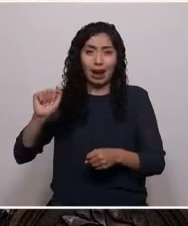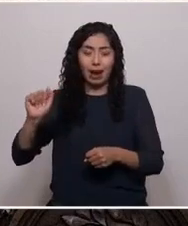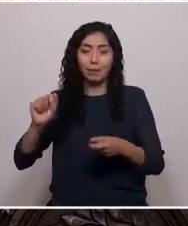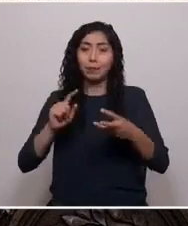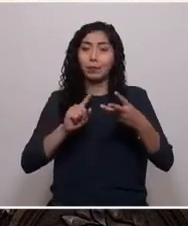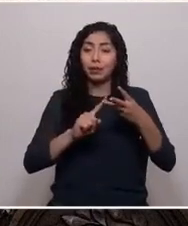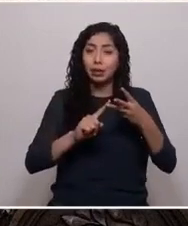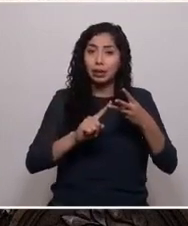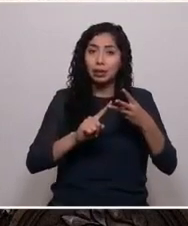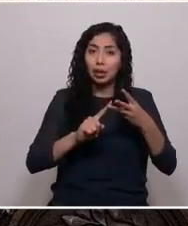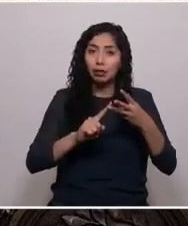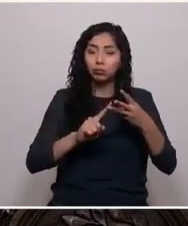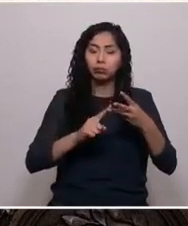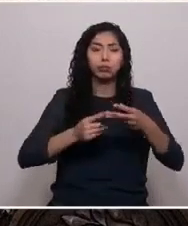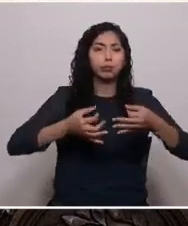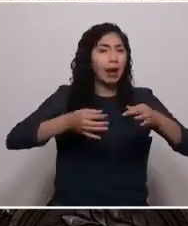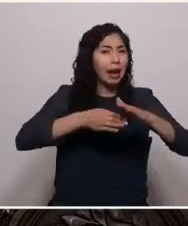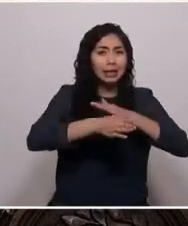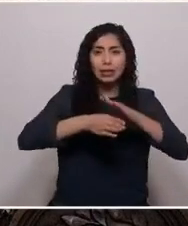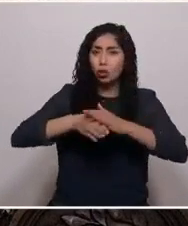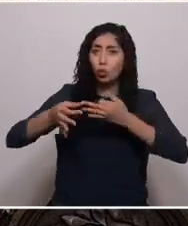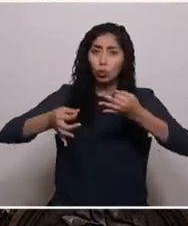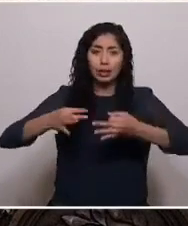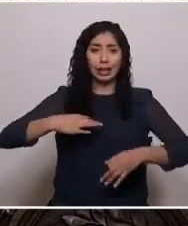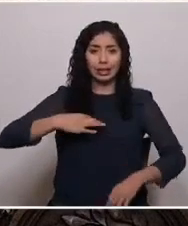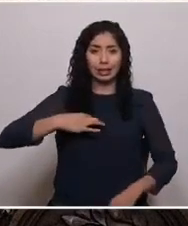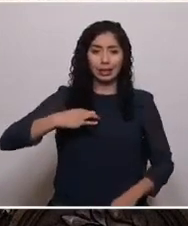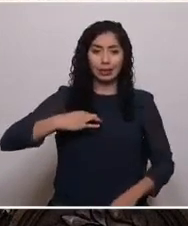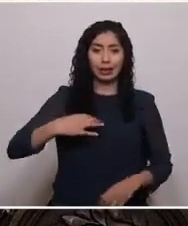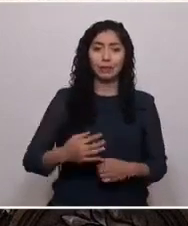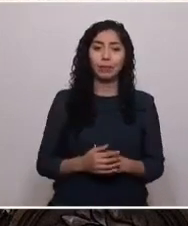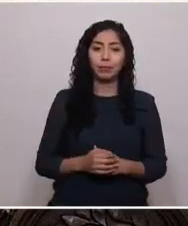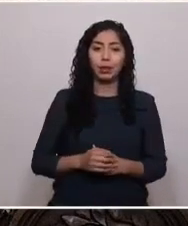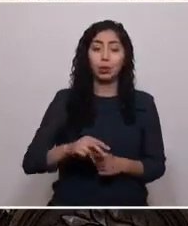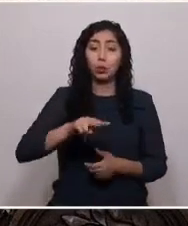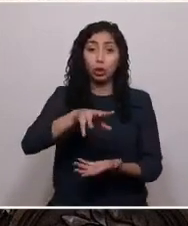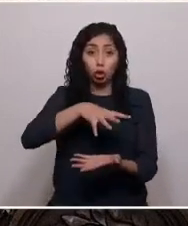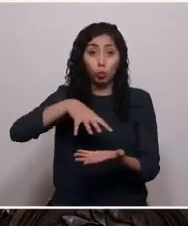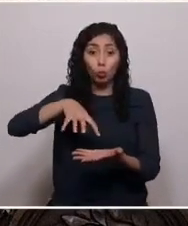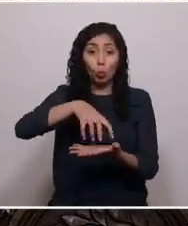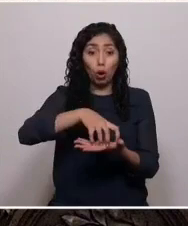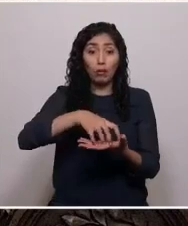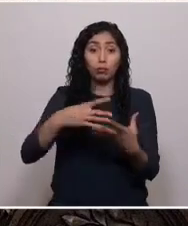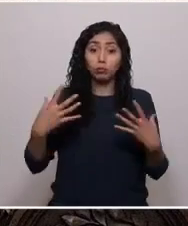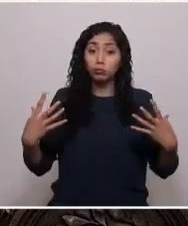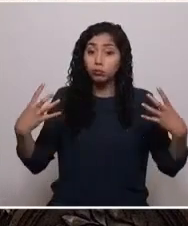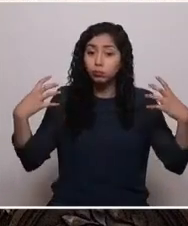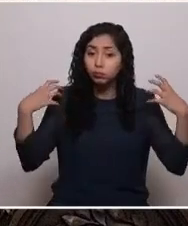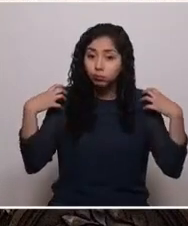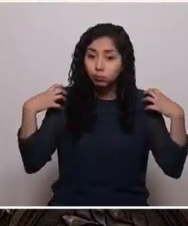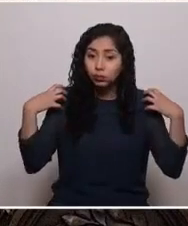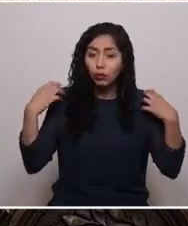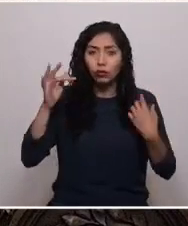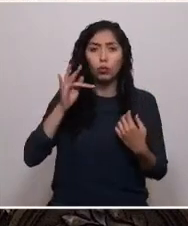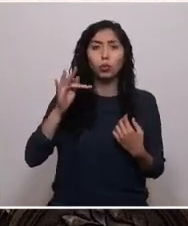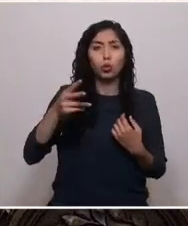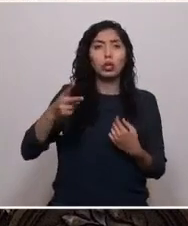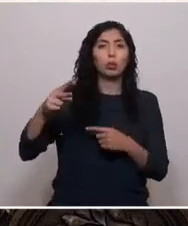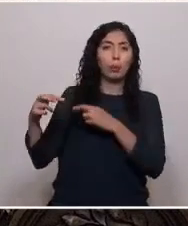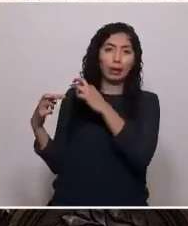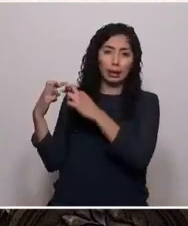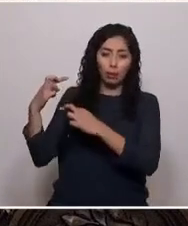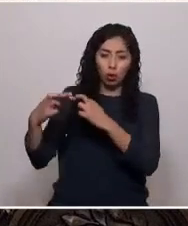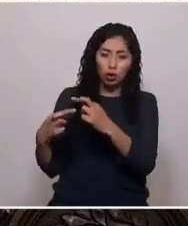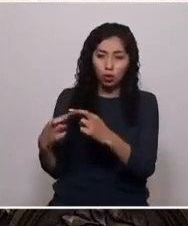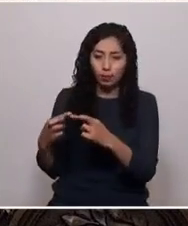la justicia civil. Suchichalpa, que nuestro pueblo-nación sea el encargado del cuidado y destino de su patrimonio material e inmaterial y